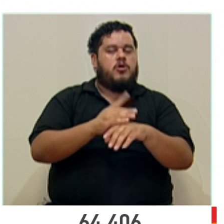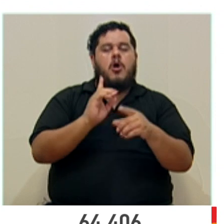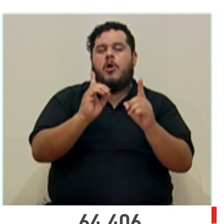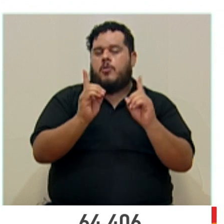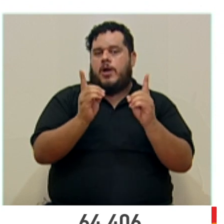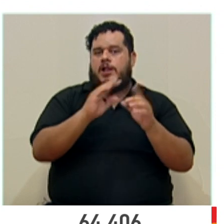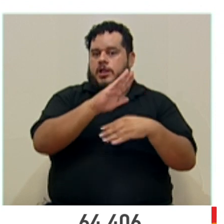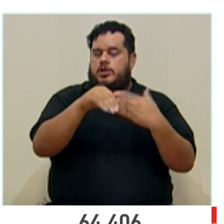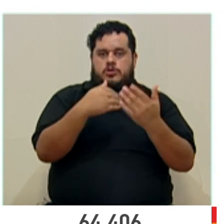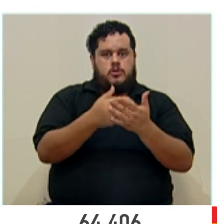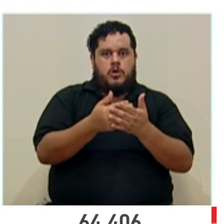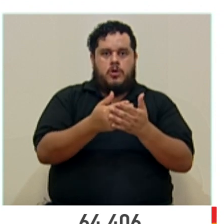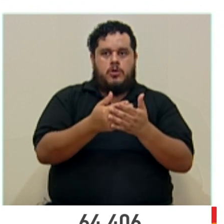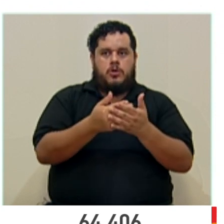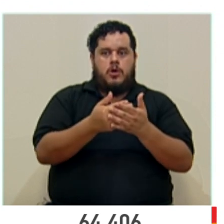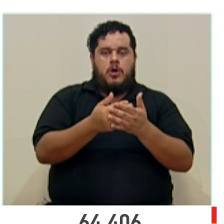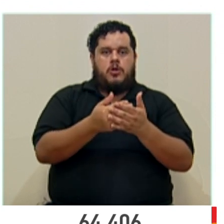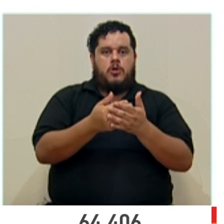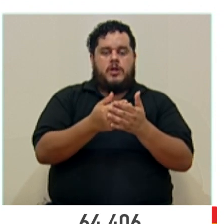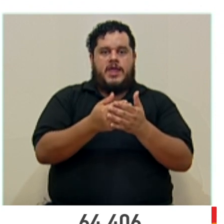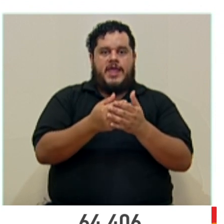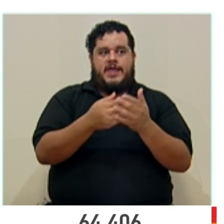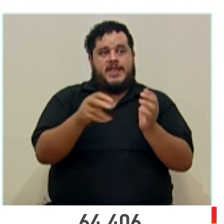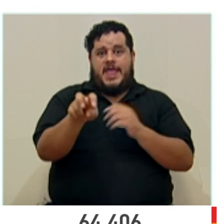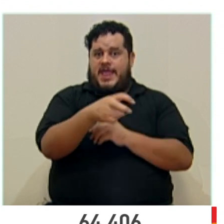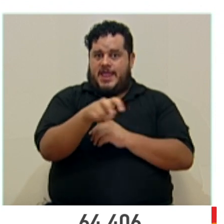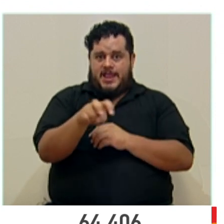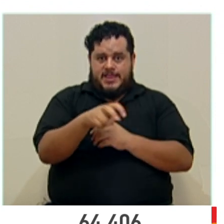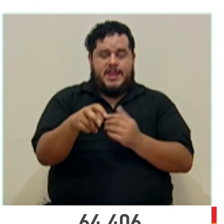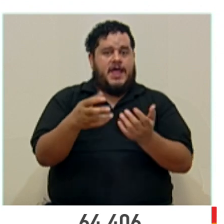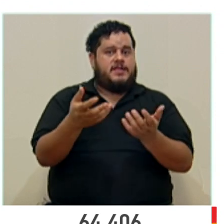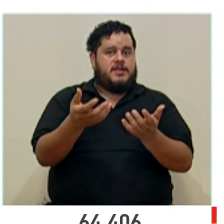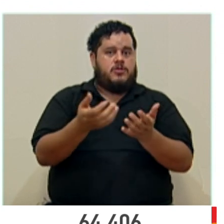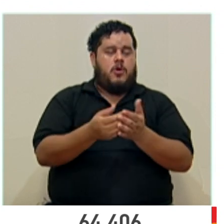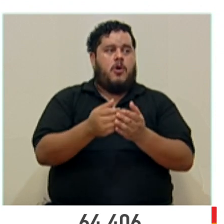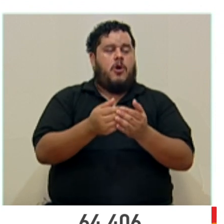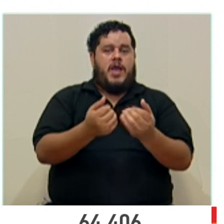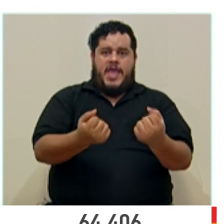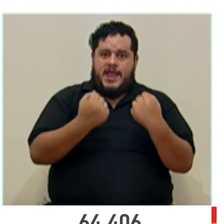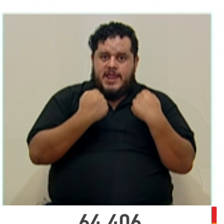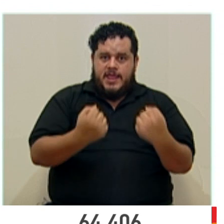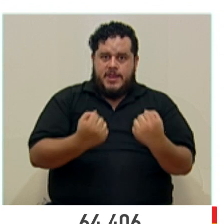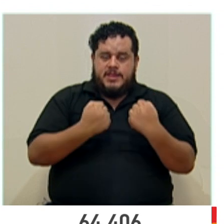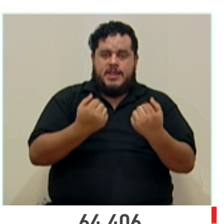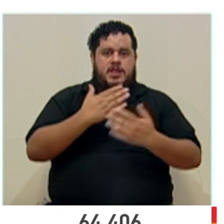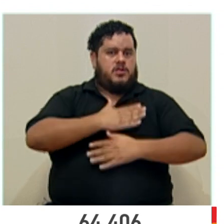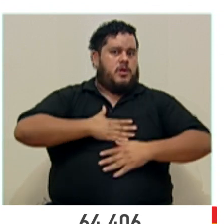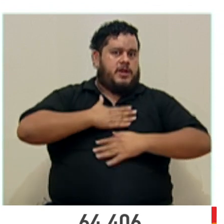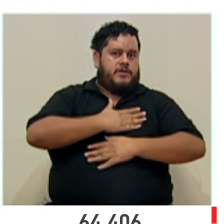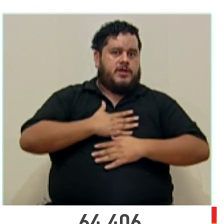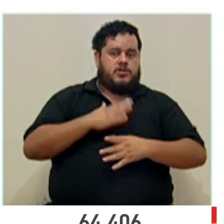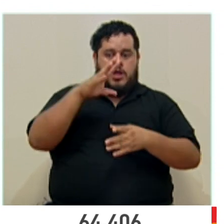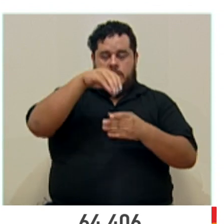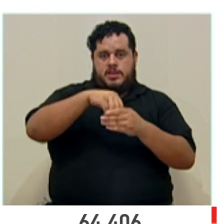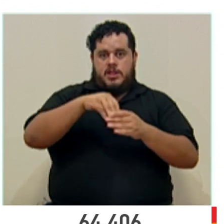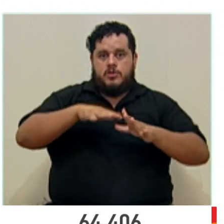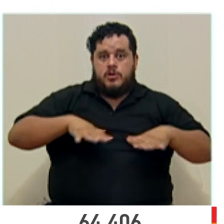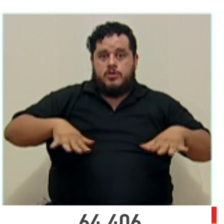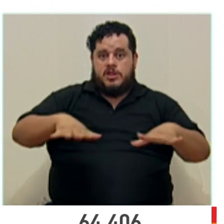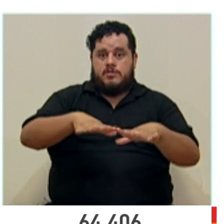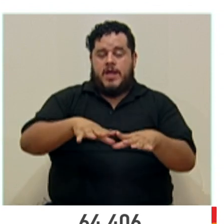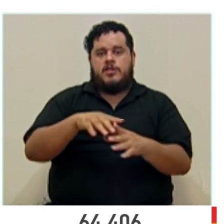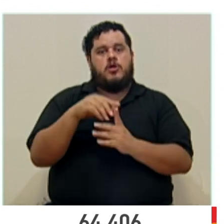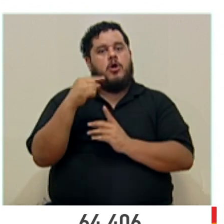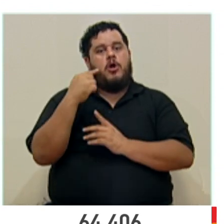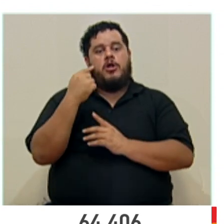todo lo que es el tránsito, el ejercicio, la recreación dentro de los espacios, siempre y